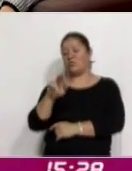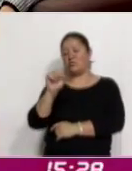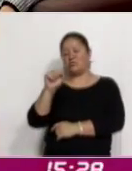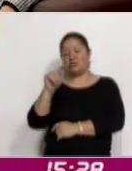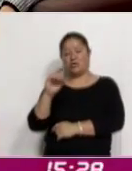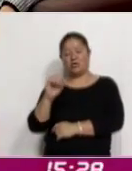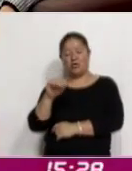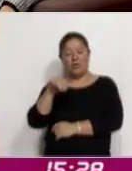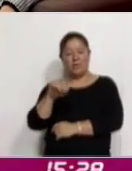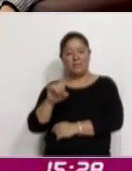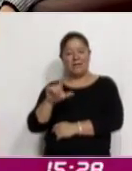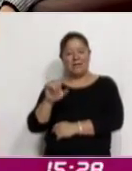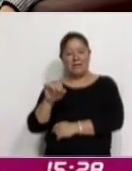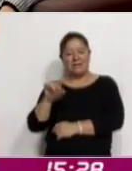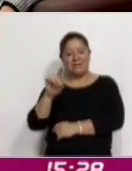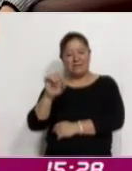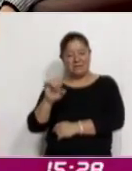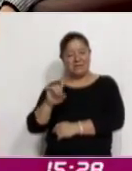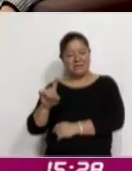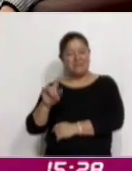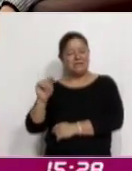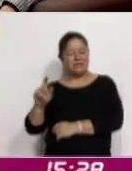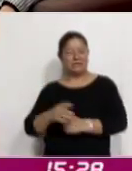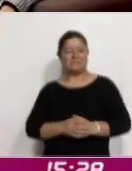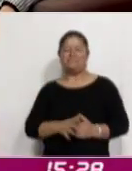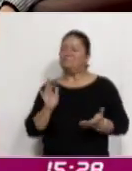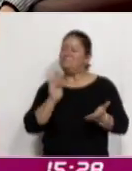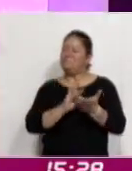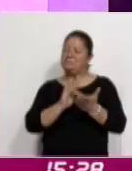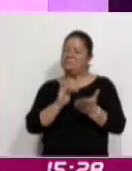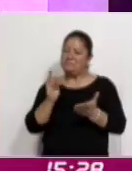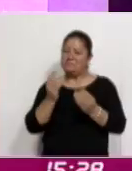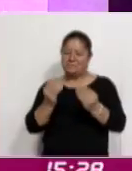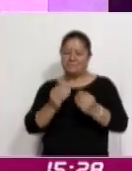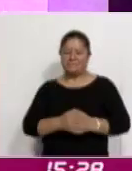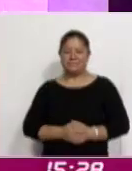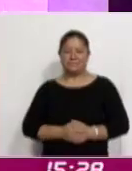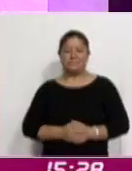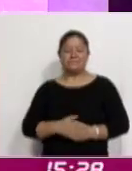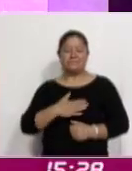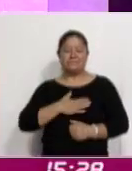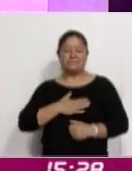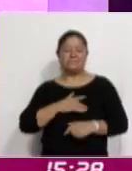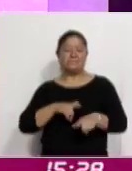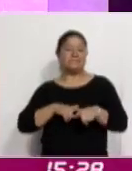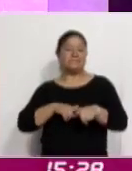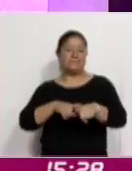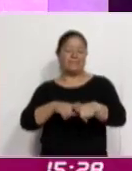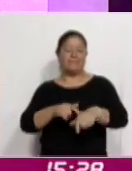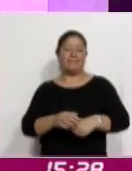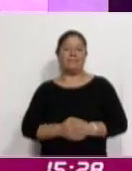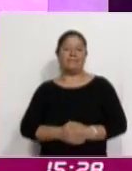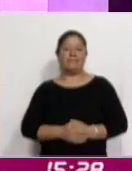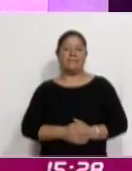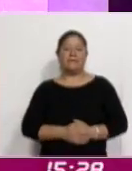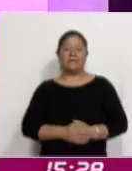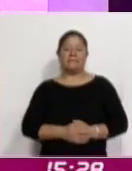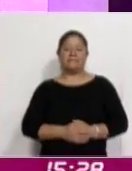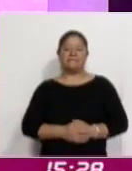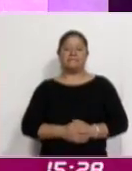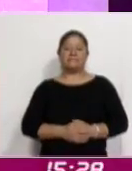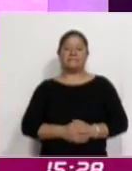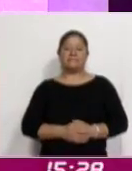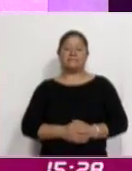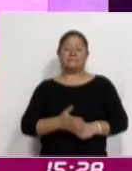Muchas gracias. Al contrario, muchísimas gracias y enhorabuena. Muchas gracias. Nosotros vamos a continuar con más información. Regresamos con